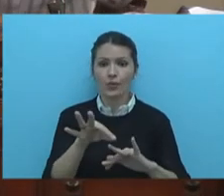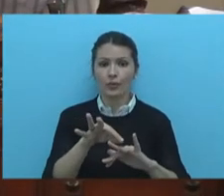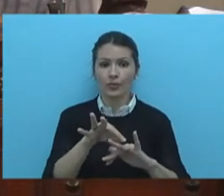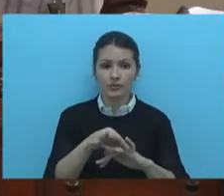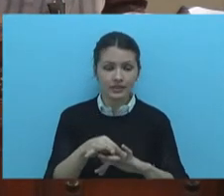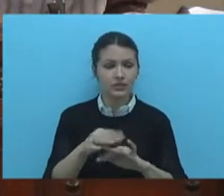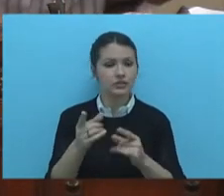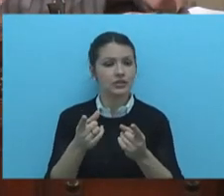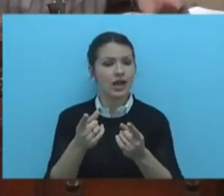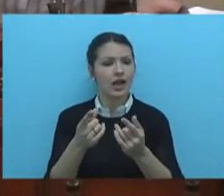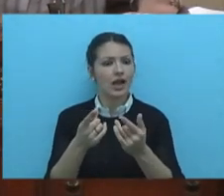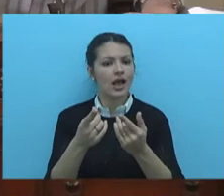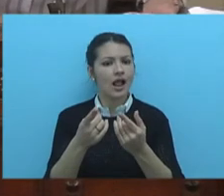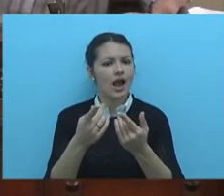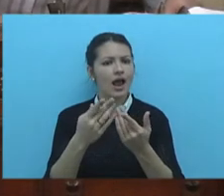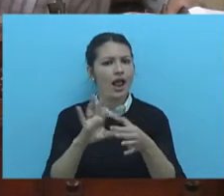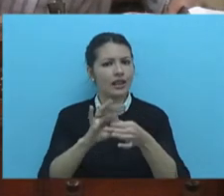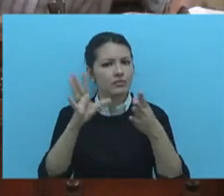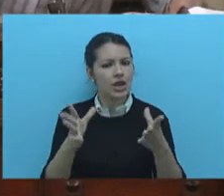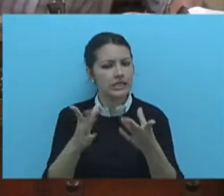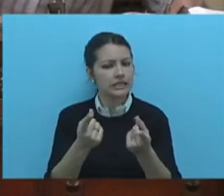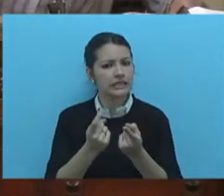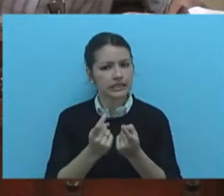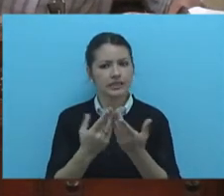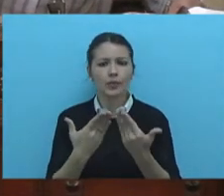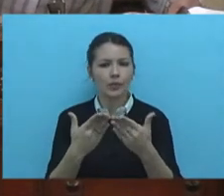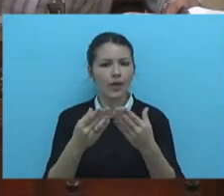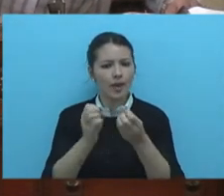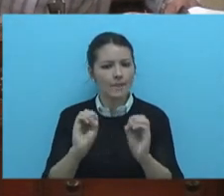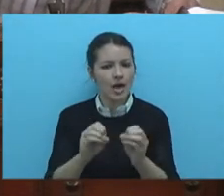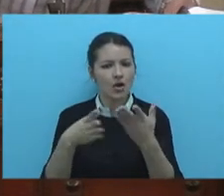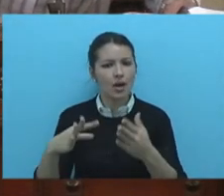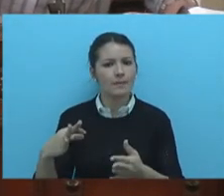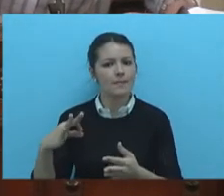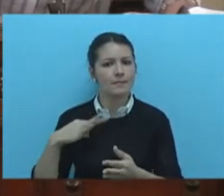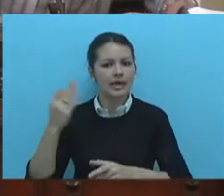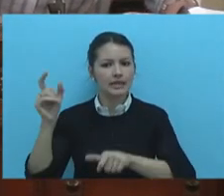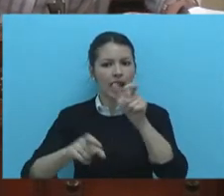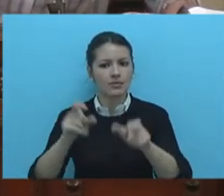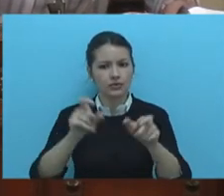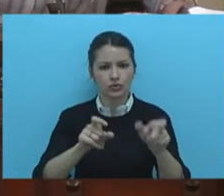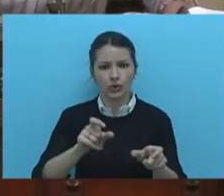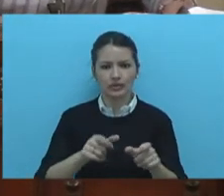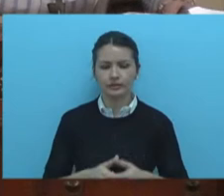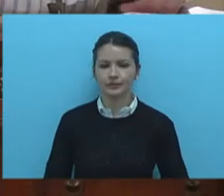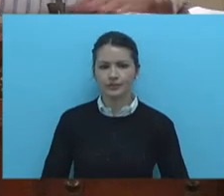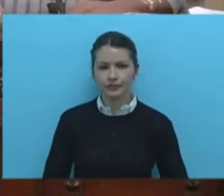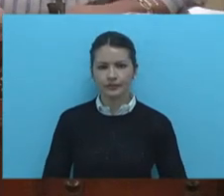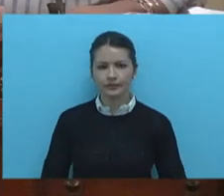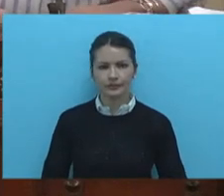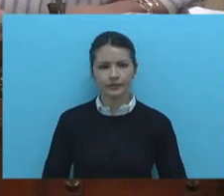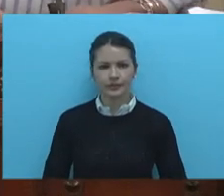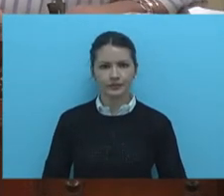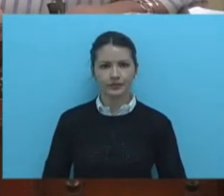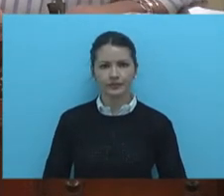herramienta en democracia que se le puede mejorar la calidad de vida a la gente y transformar las cosas. Así